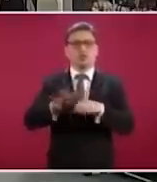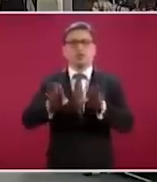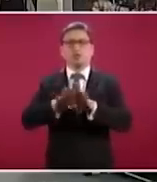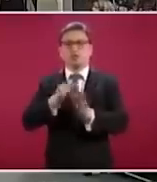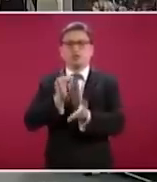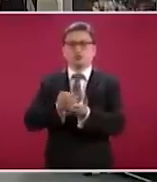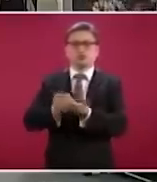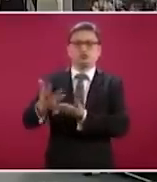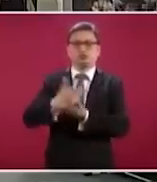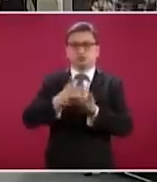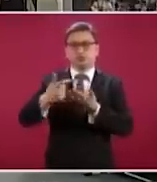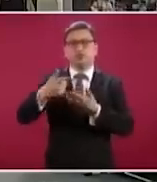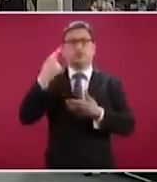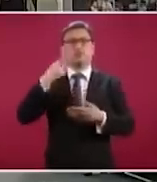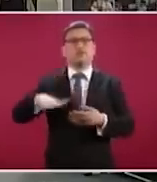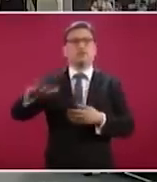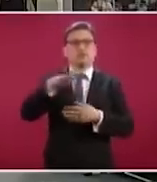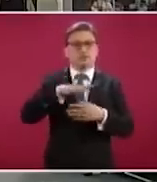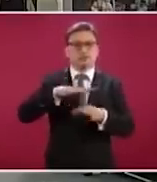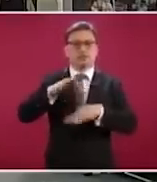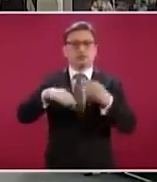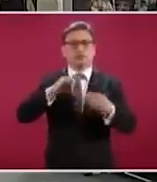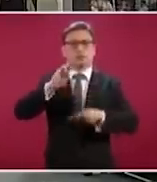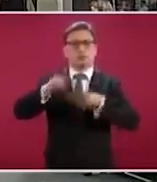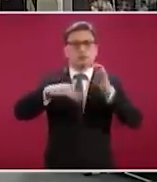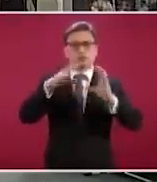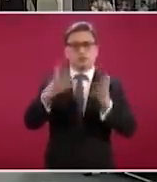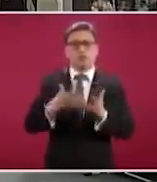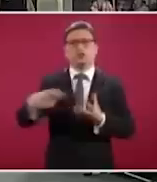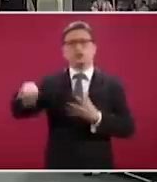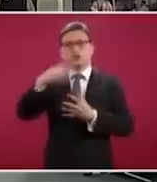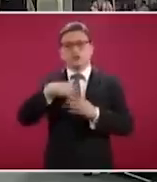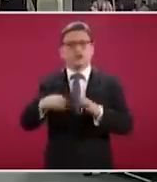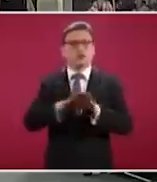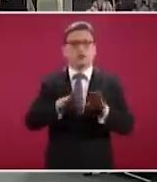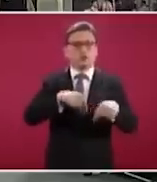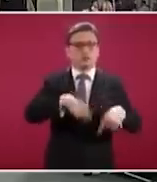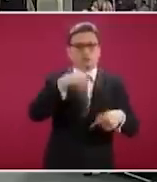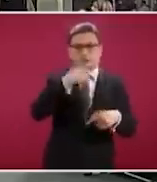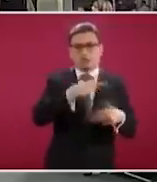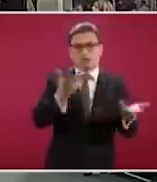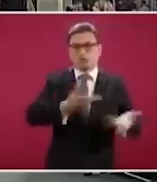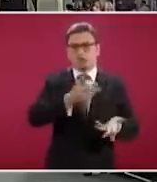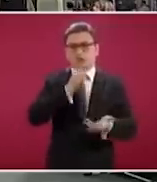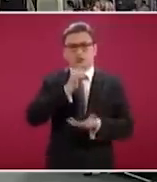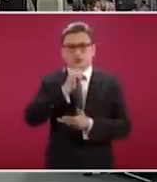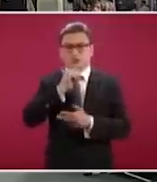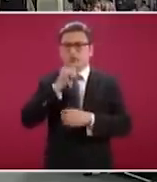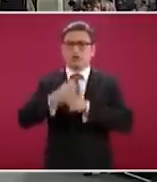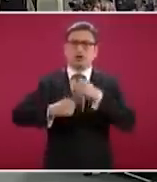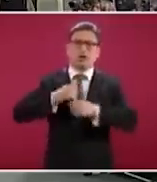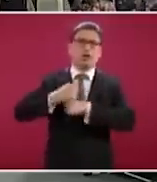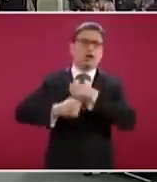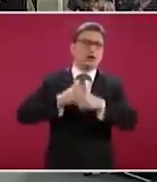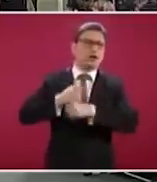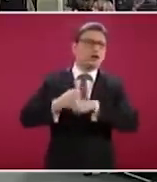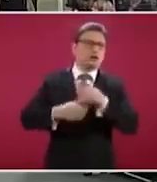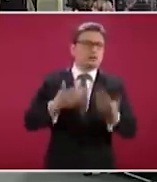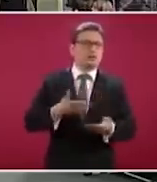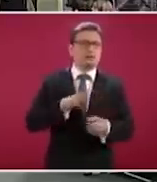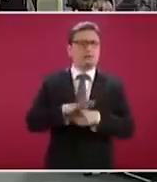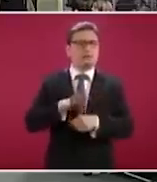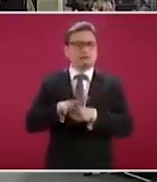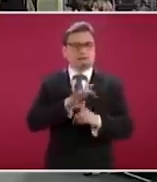fiscalizado estratégico que es exitosa en todo el mundo y ha sido letra muerta en México ya por décadas? Y la